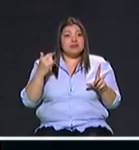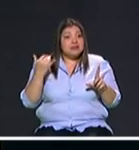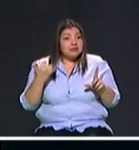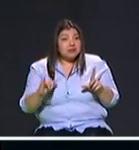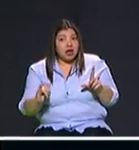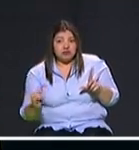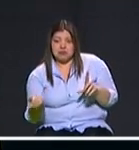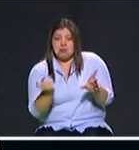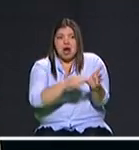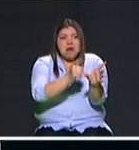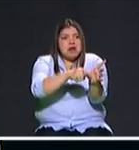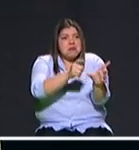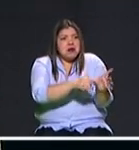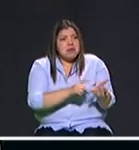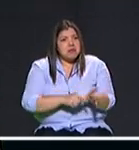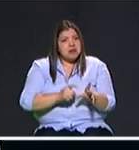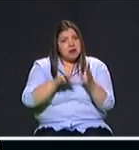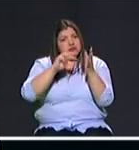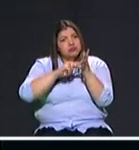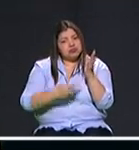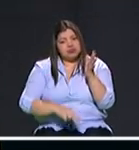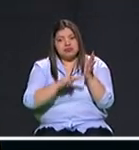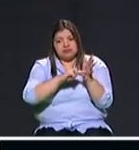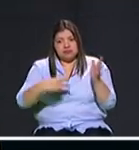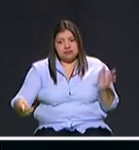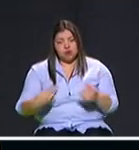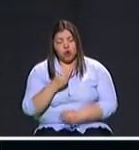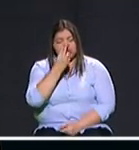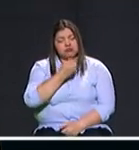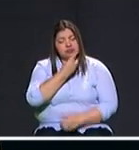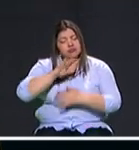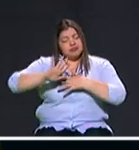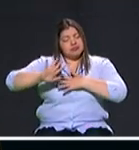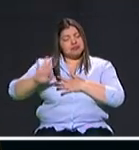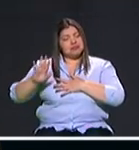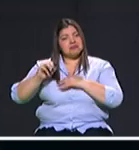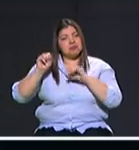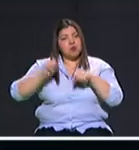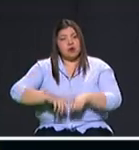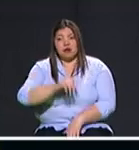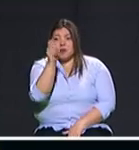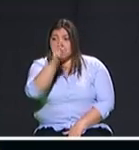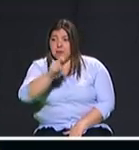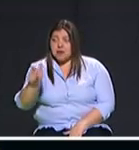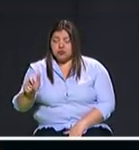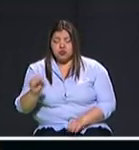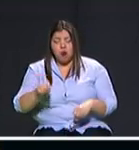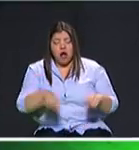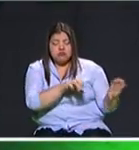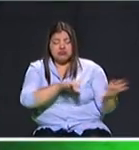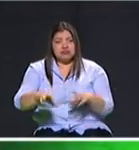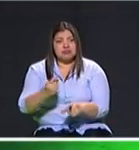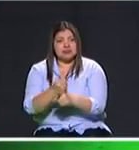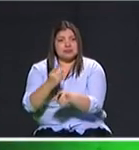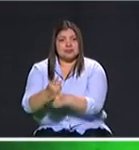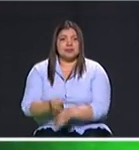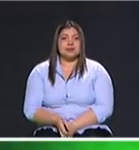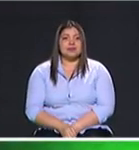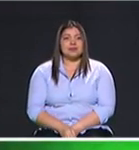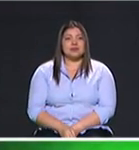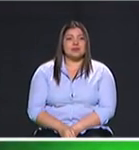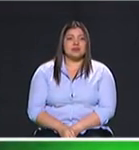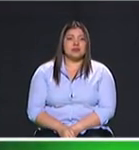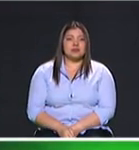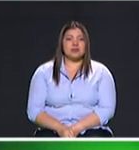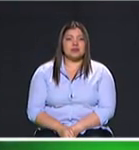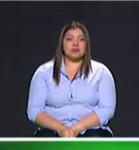así lo hemos dicho y así nos vamos a comprometer y como alcaldes de la ciudad de medellín y lo vamos a hacer candidata beatriz